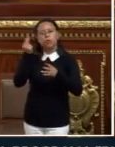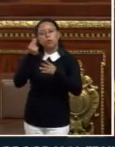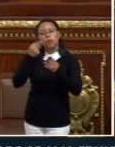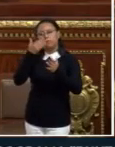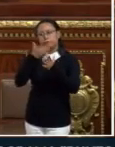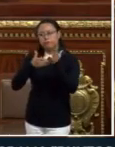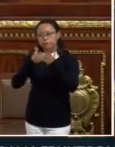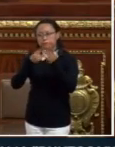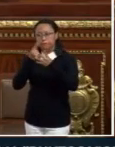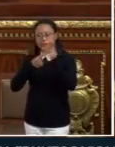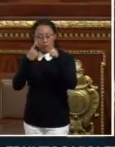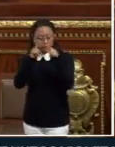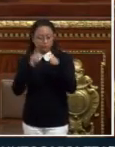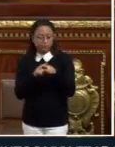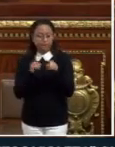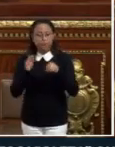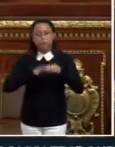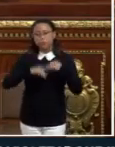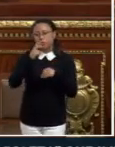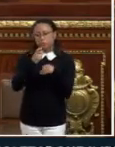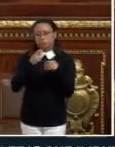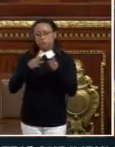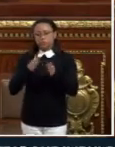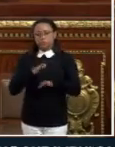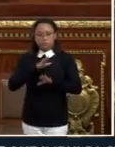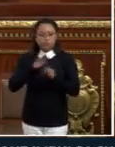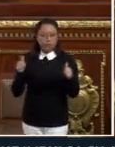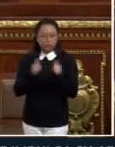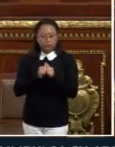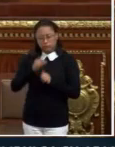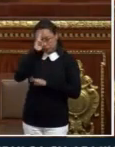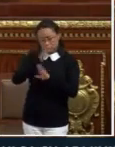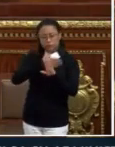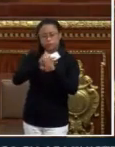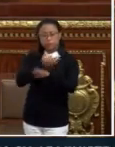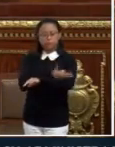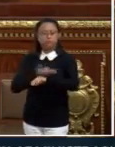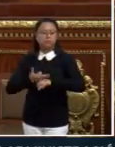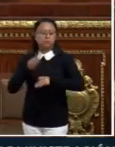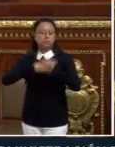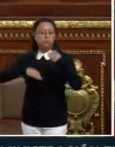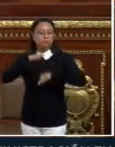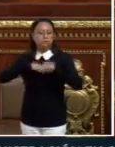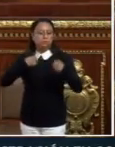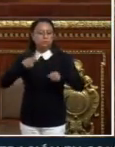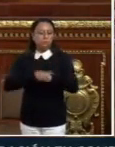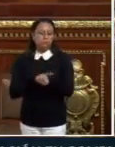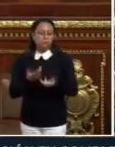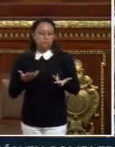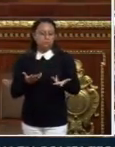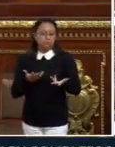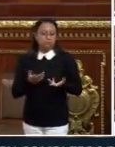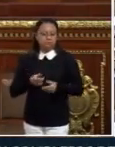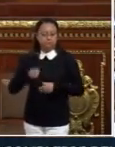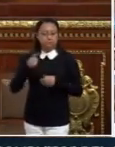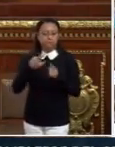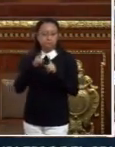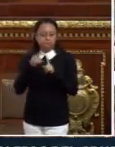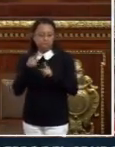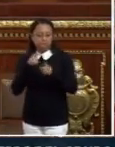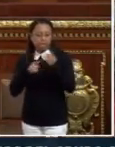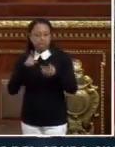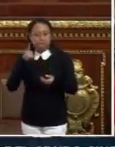necesita entrarle es todo lo que tiene que ver con la violencia familiar, es decir, todas las violencias que pasan de la puerta de la casa para adentro. No es la primera vez que se los